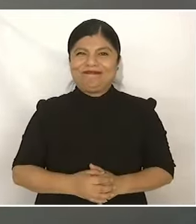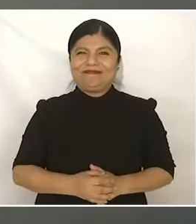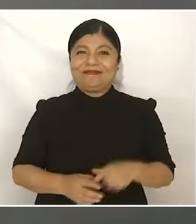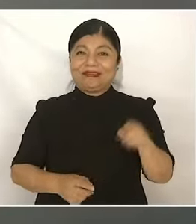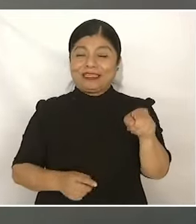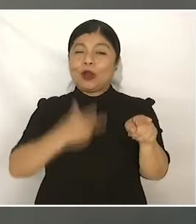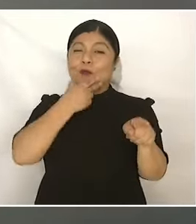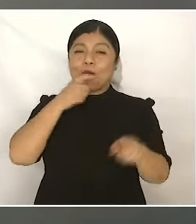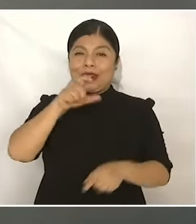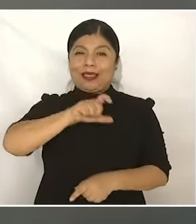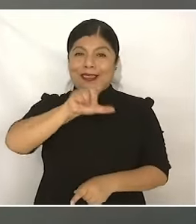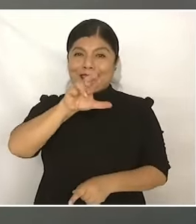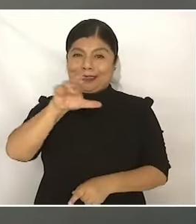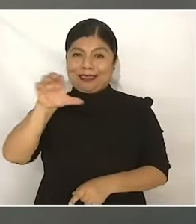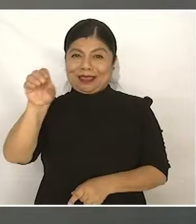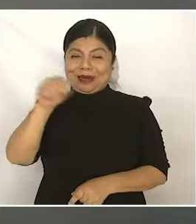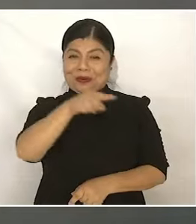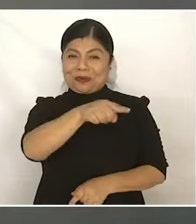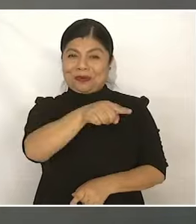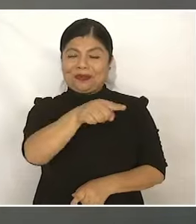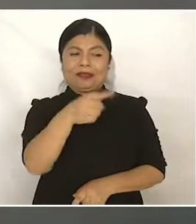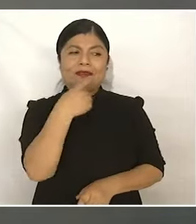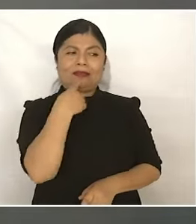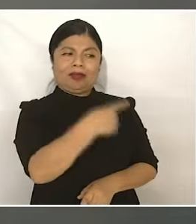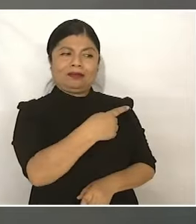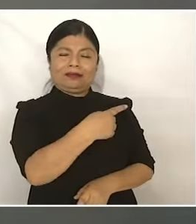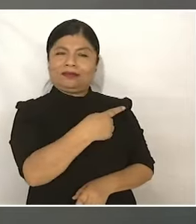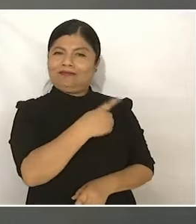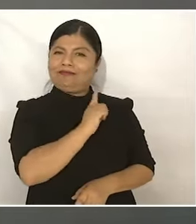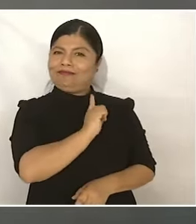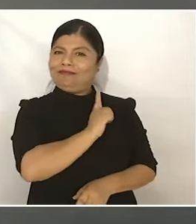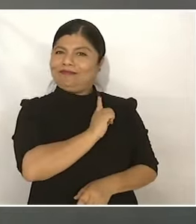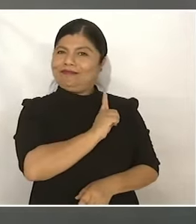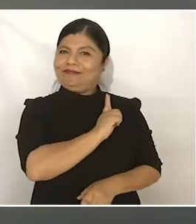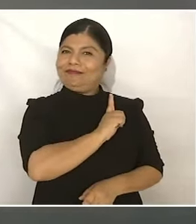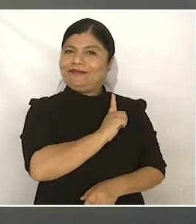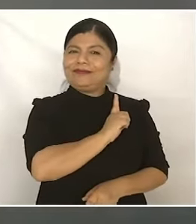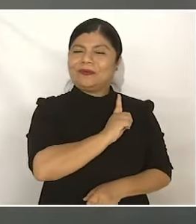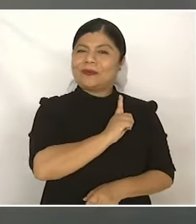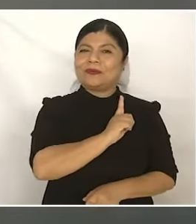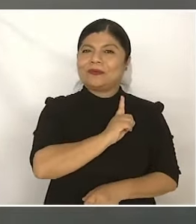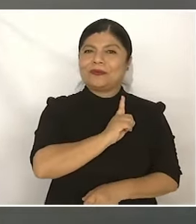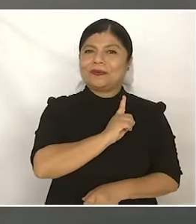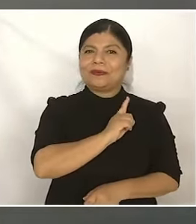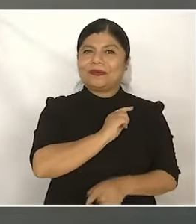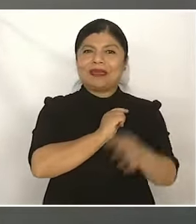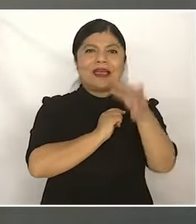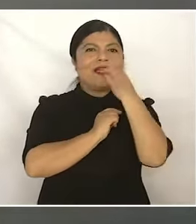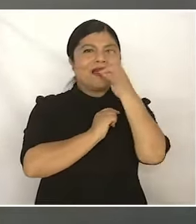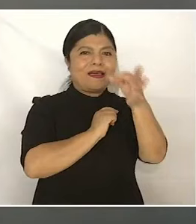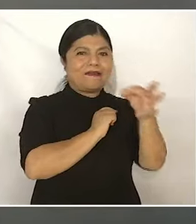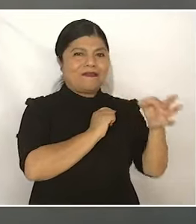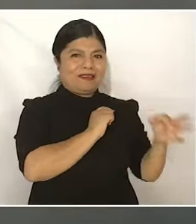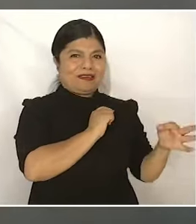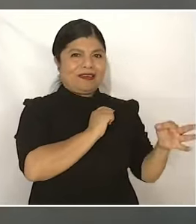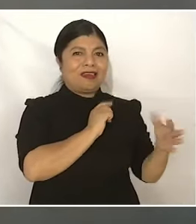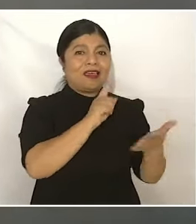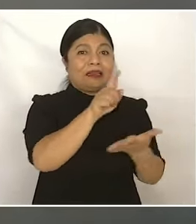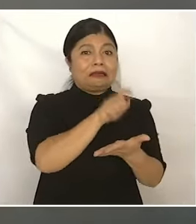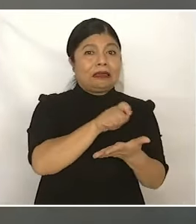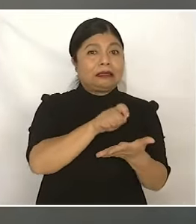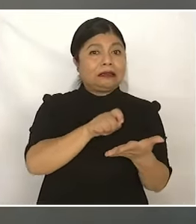Quintana Roo, lo voy a copiar de manera literal como usted